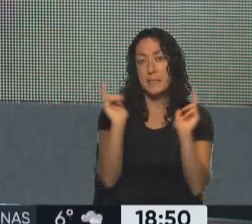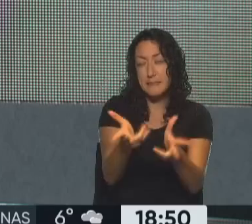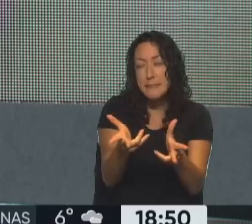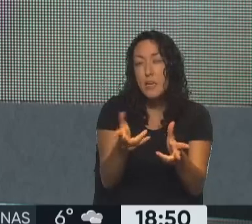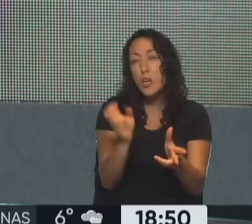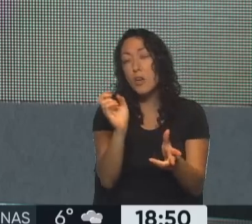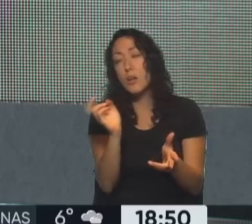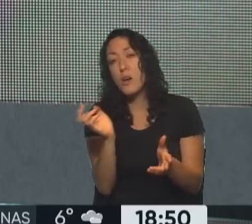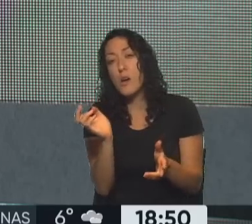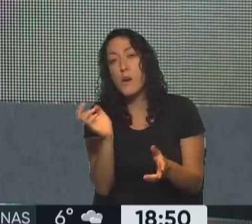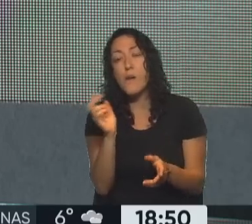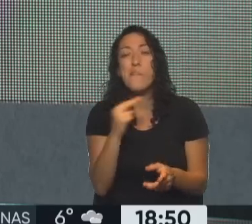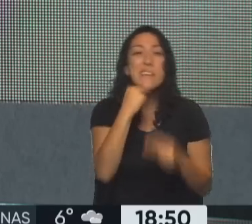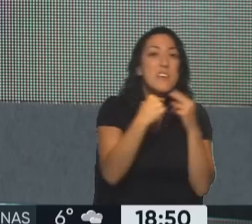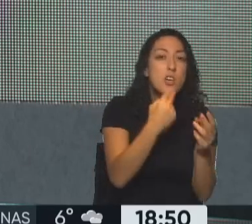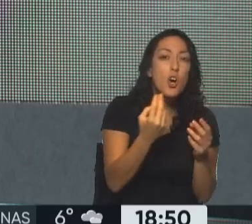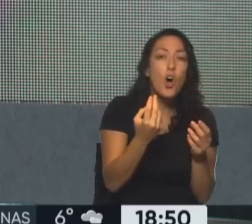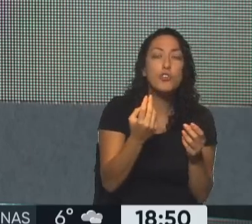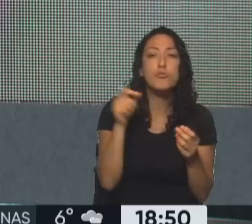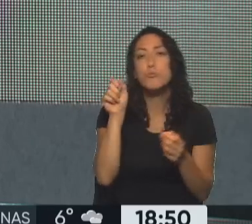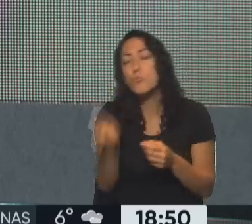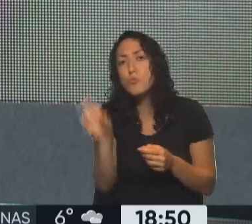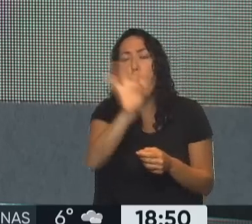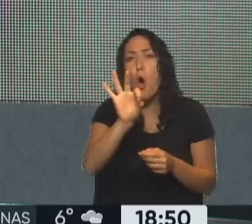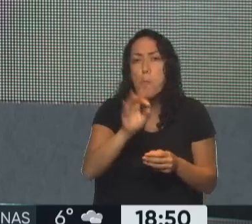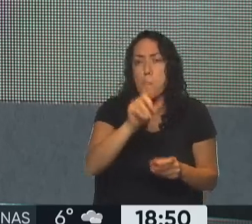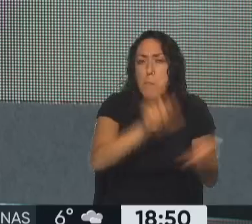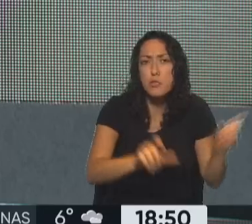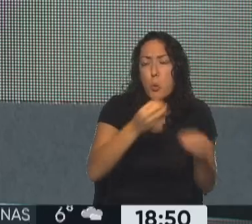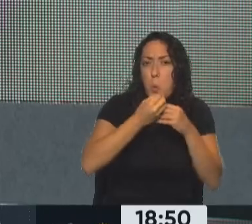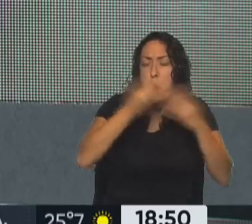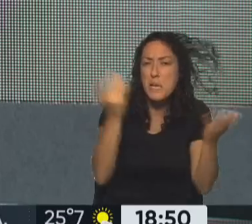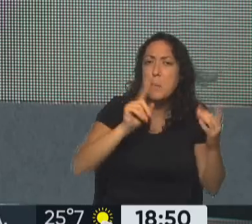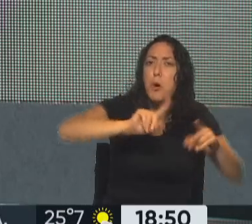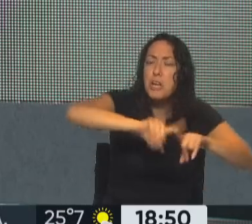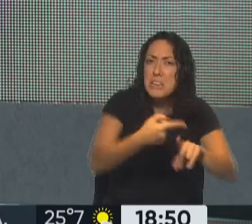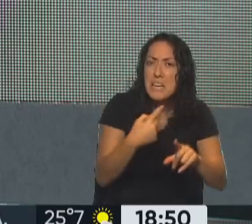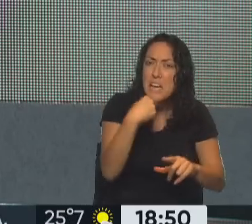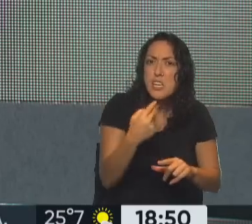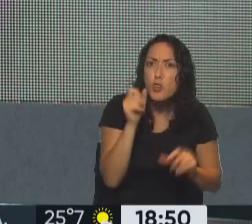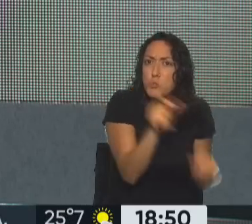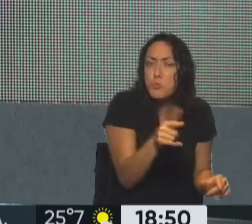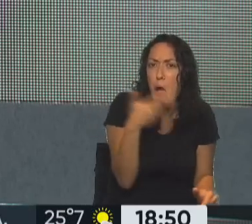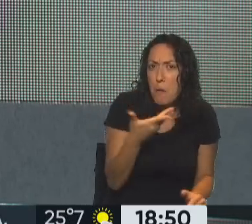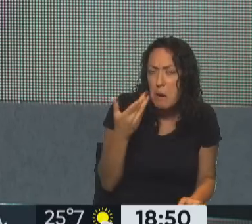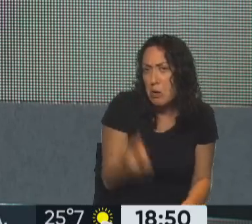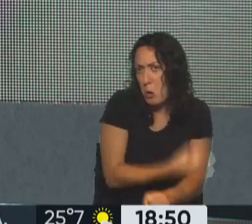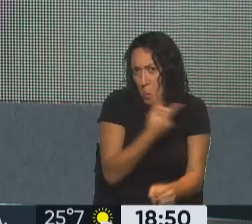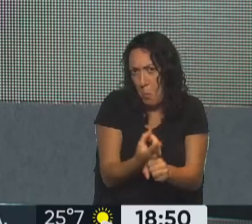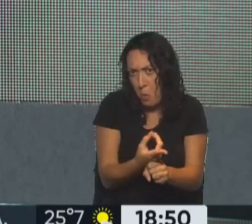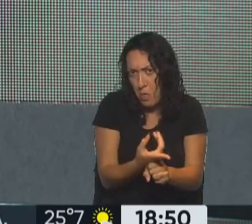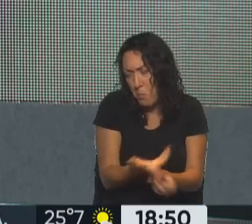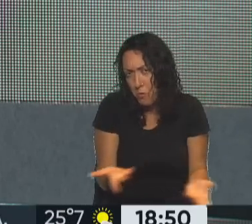que de los hijos de ninguna otra figura del escenario político argentino. Sí sabemos todos los